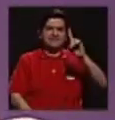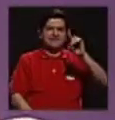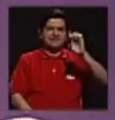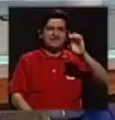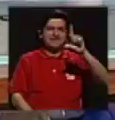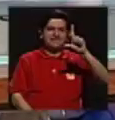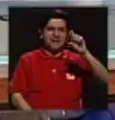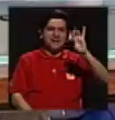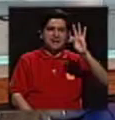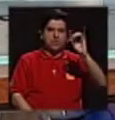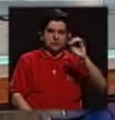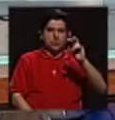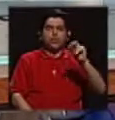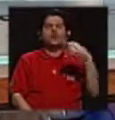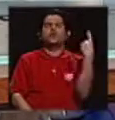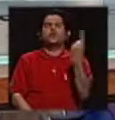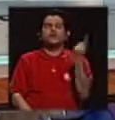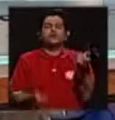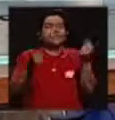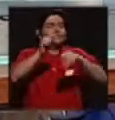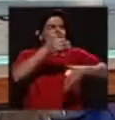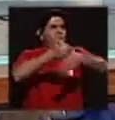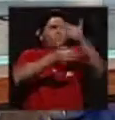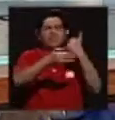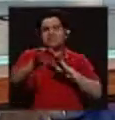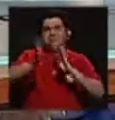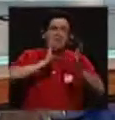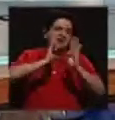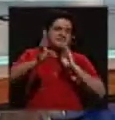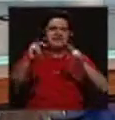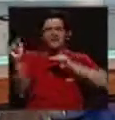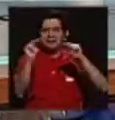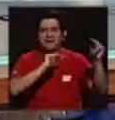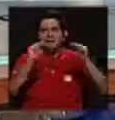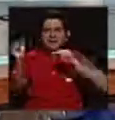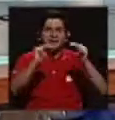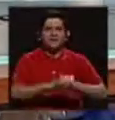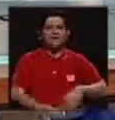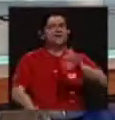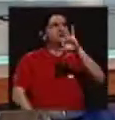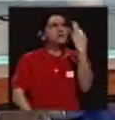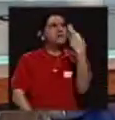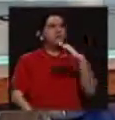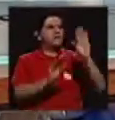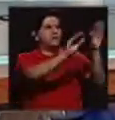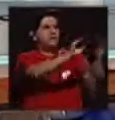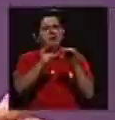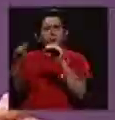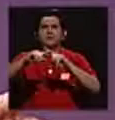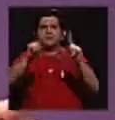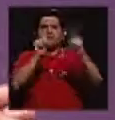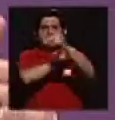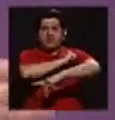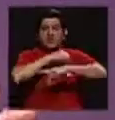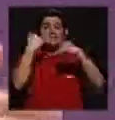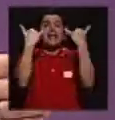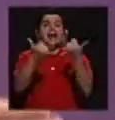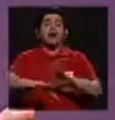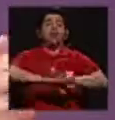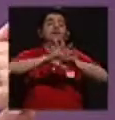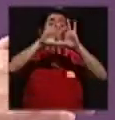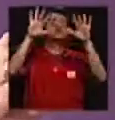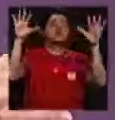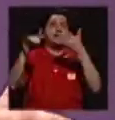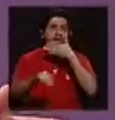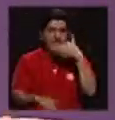solamente porque ya, como sucedía antes, se hablaba de trata en términos de traslado de un país a otro, sino que ahora se aclara